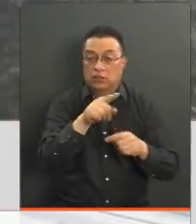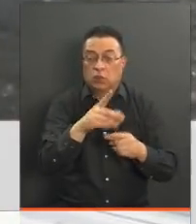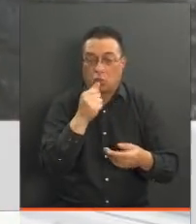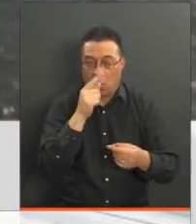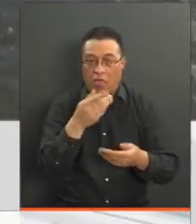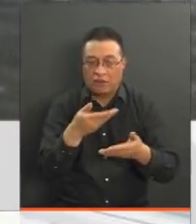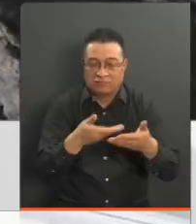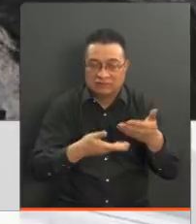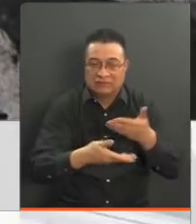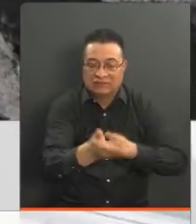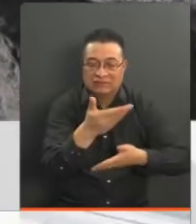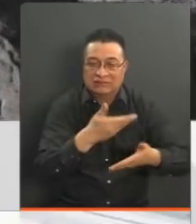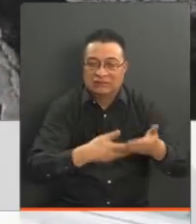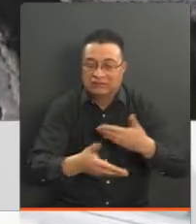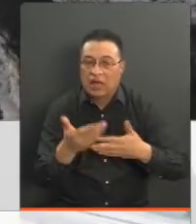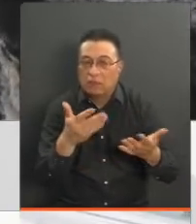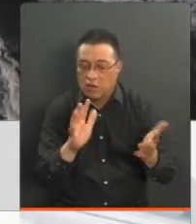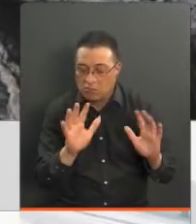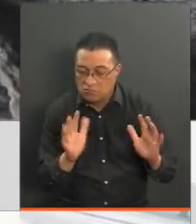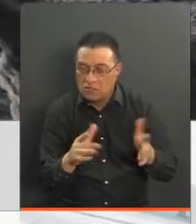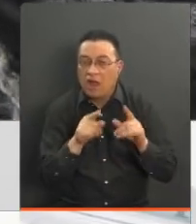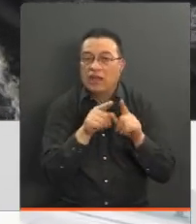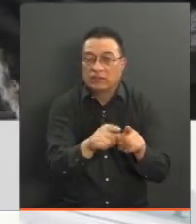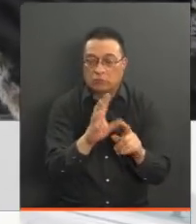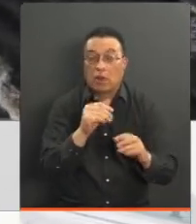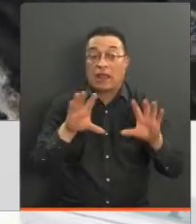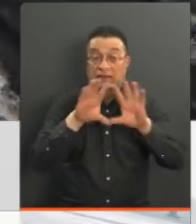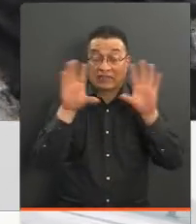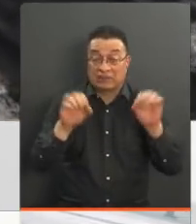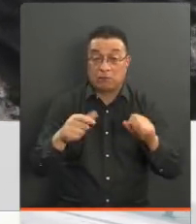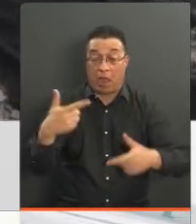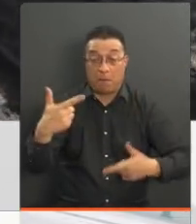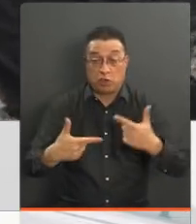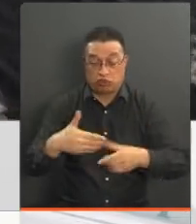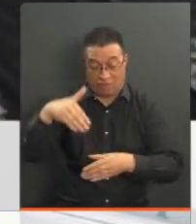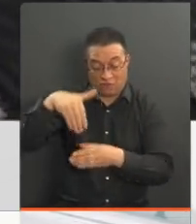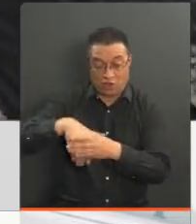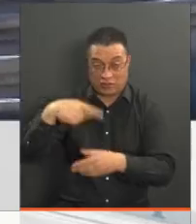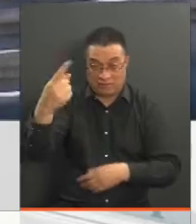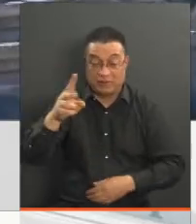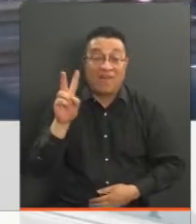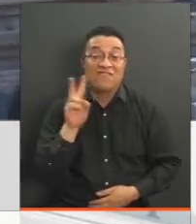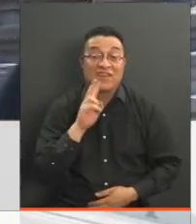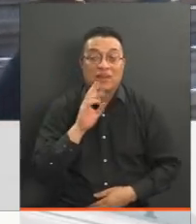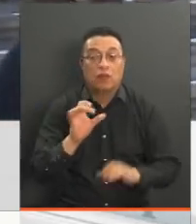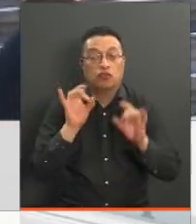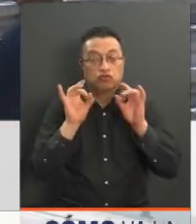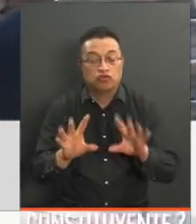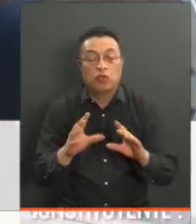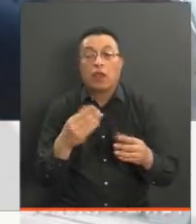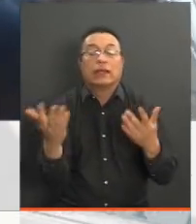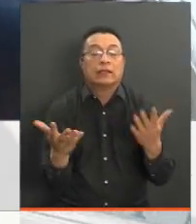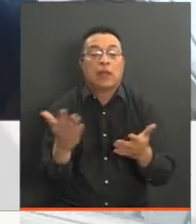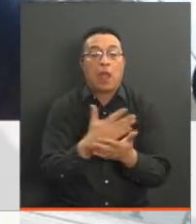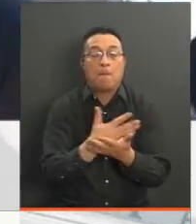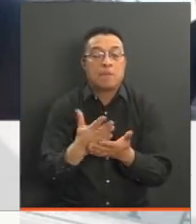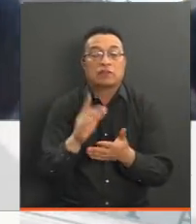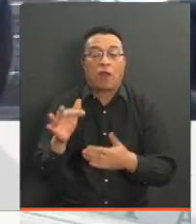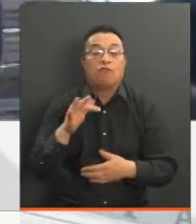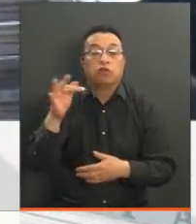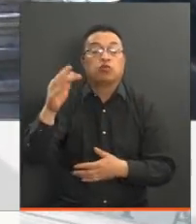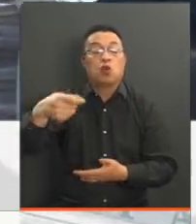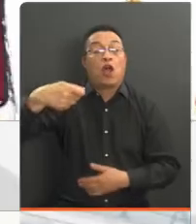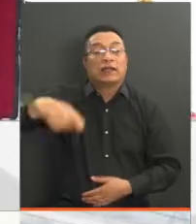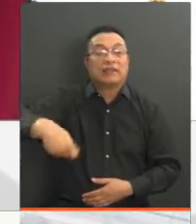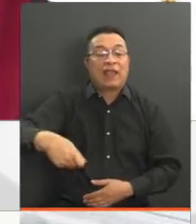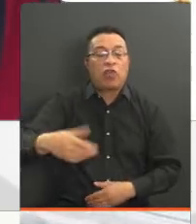transacción, porque hay que recordar que el sistema político se vota este viernes y ahí se va a definir, por ejemplo, qué va a pasar con el futuro Senado, el